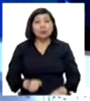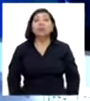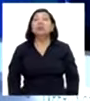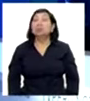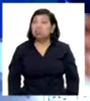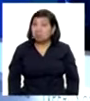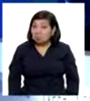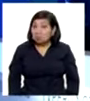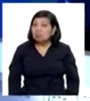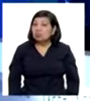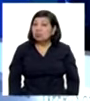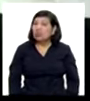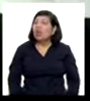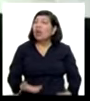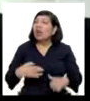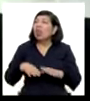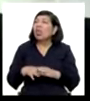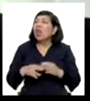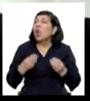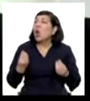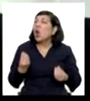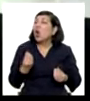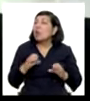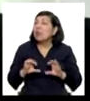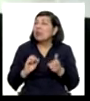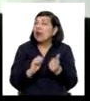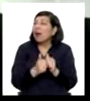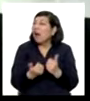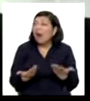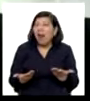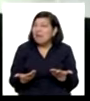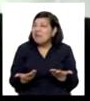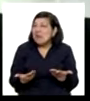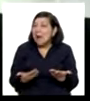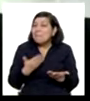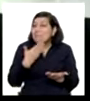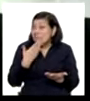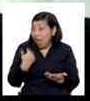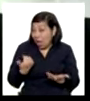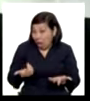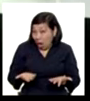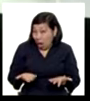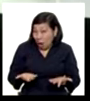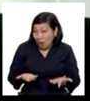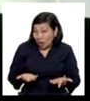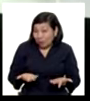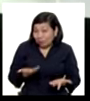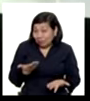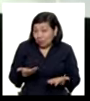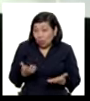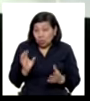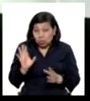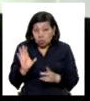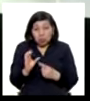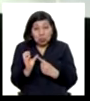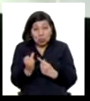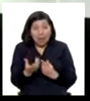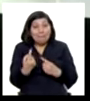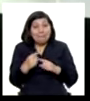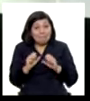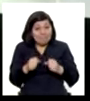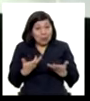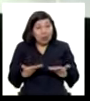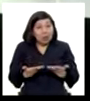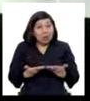Qué interesante. Y a nivel interno, ¿cómo así ustedes han cambiado, o mejor dicho, han mejorado esa cultura institucional